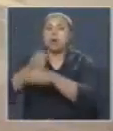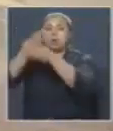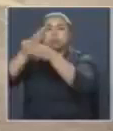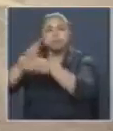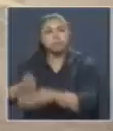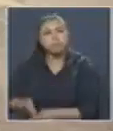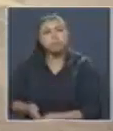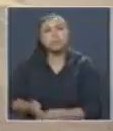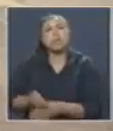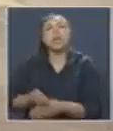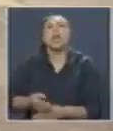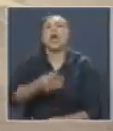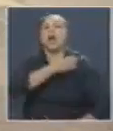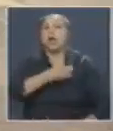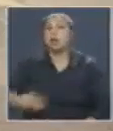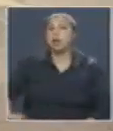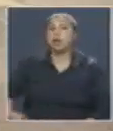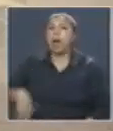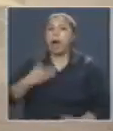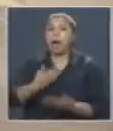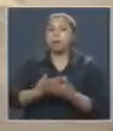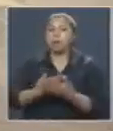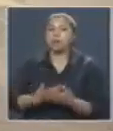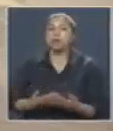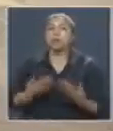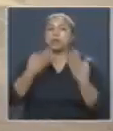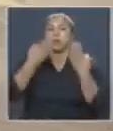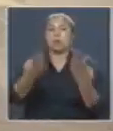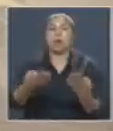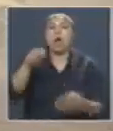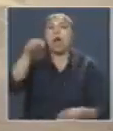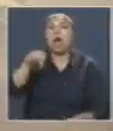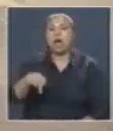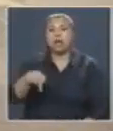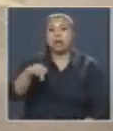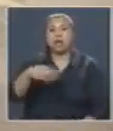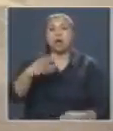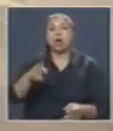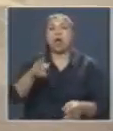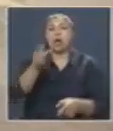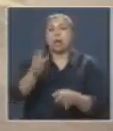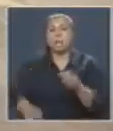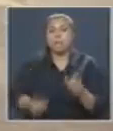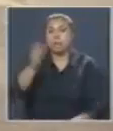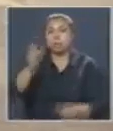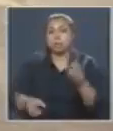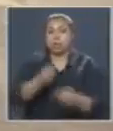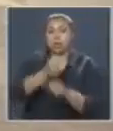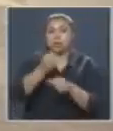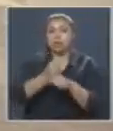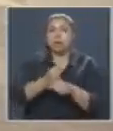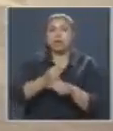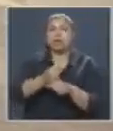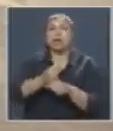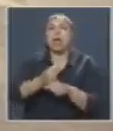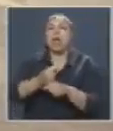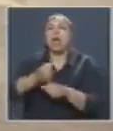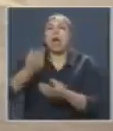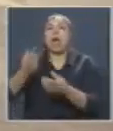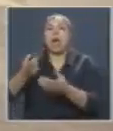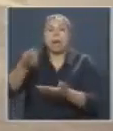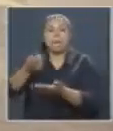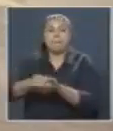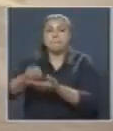incluso aprovecho de saludar a los trabajadores que están acá presentes que son trabajadores a honorarios que son